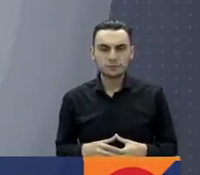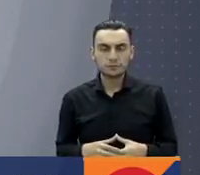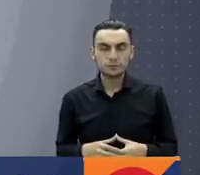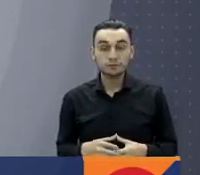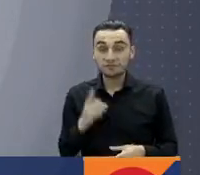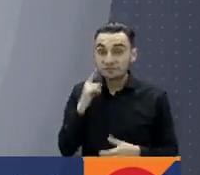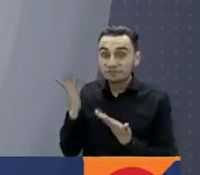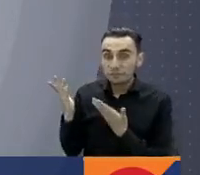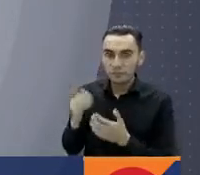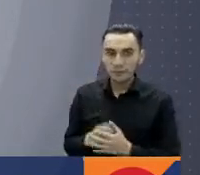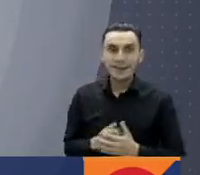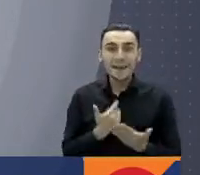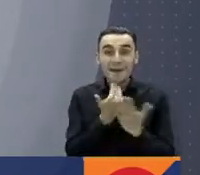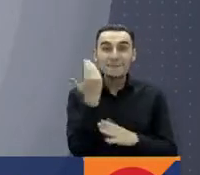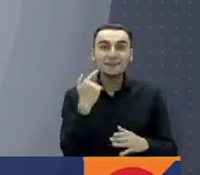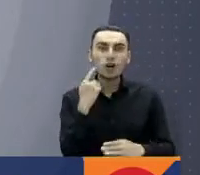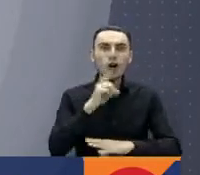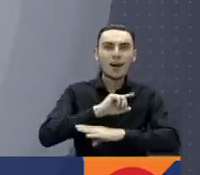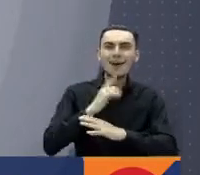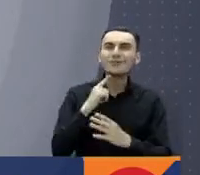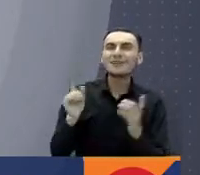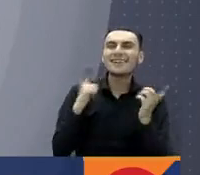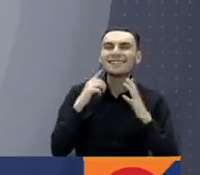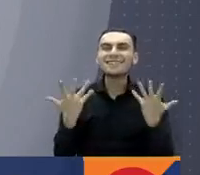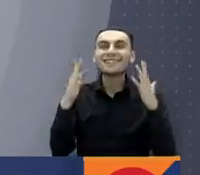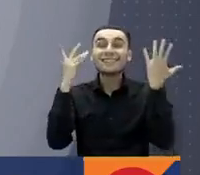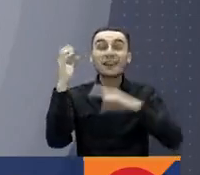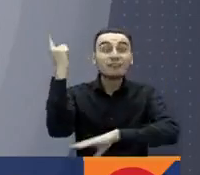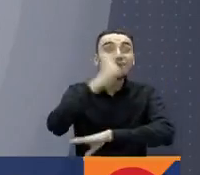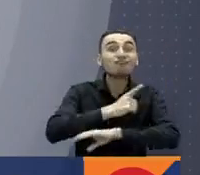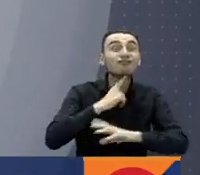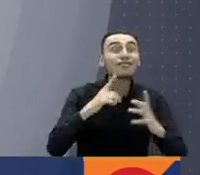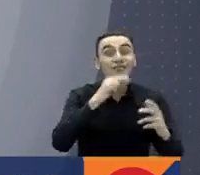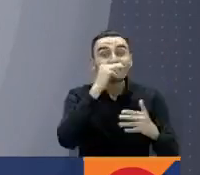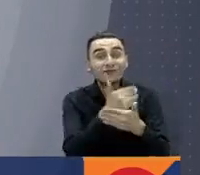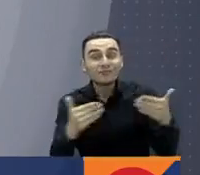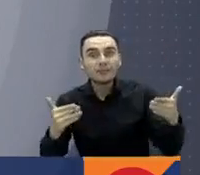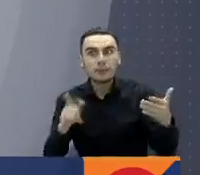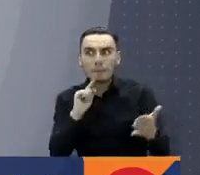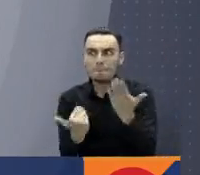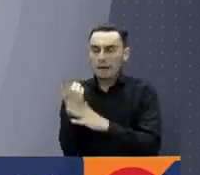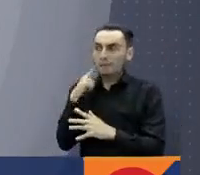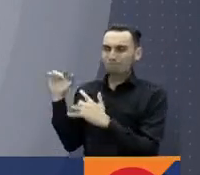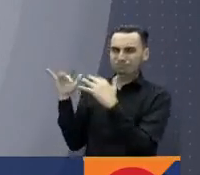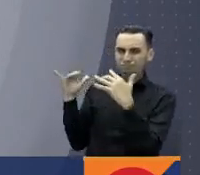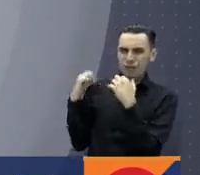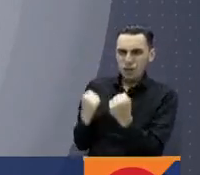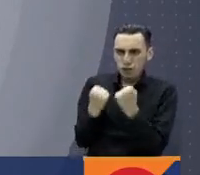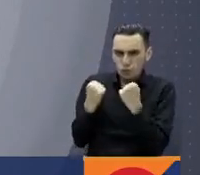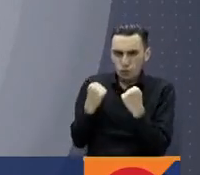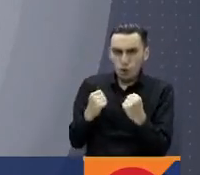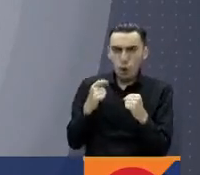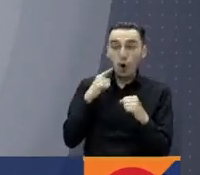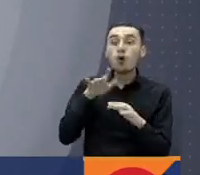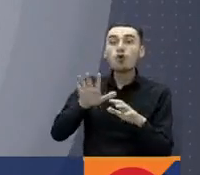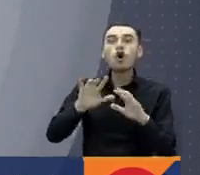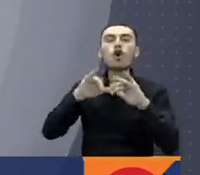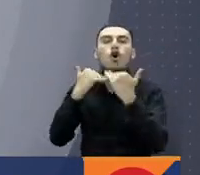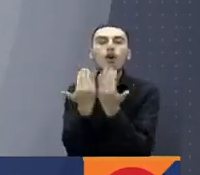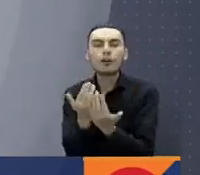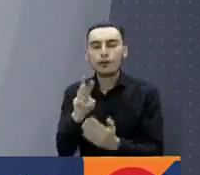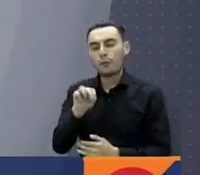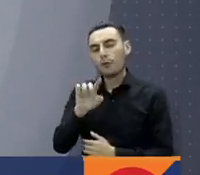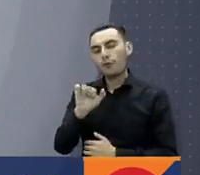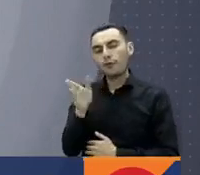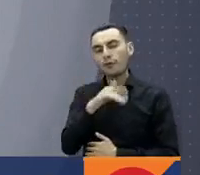Lo que inició como una celebración del Día del Niño terminó en caos y angustia. Las ráfagas de disparos se tomaron el coliseo del Colegio Monseñor Díaz